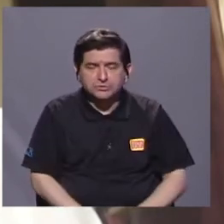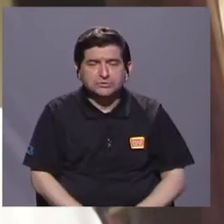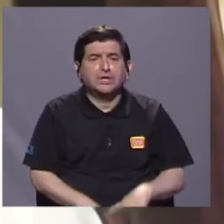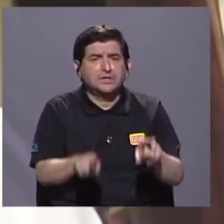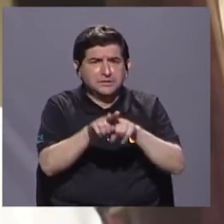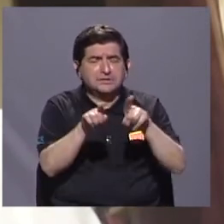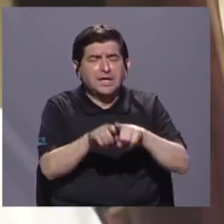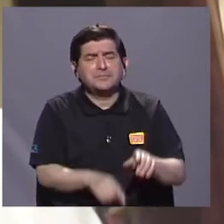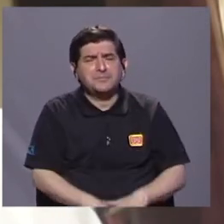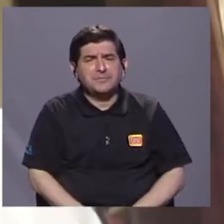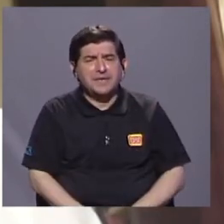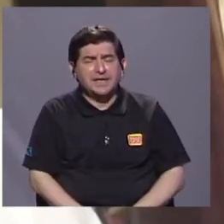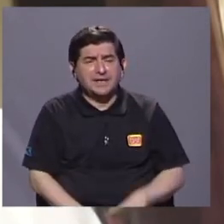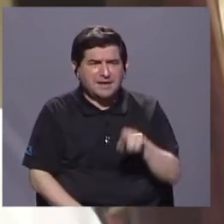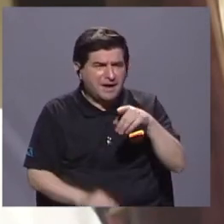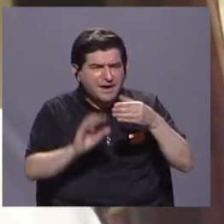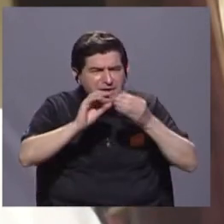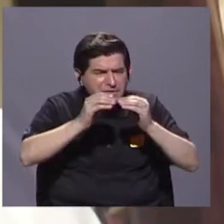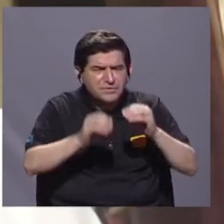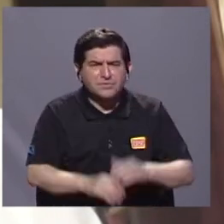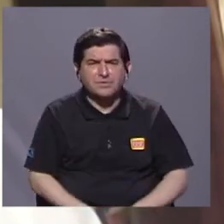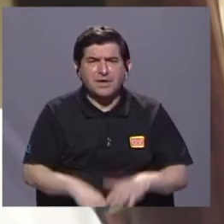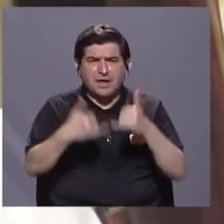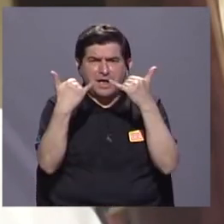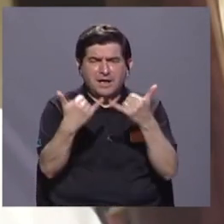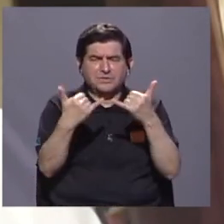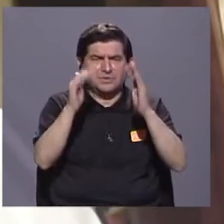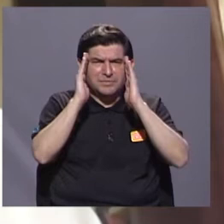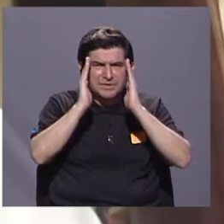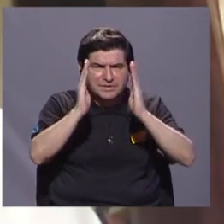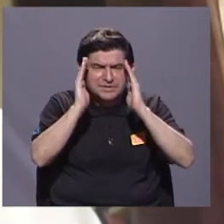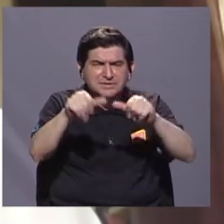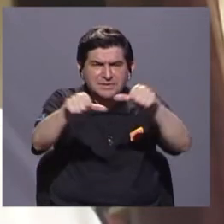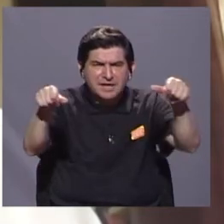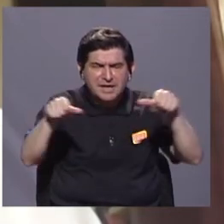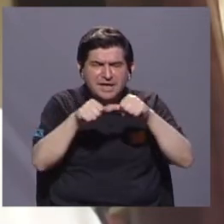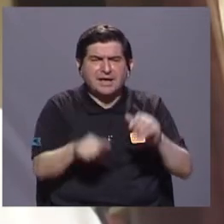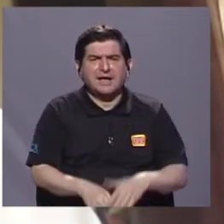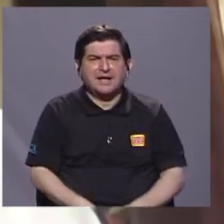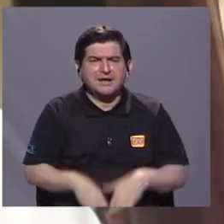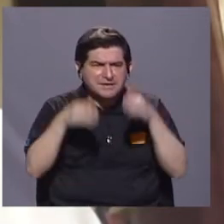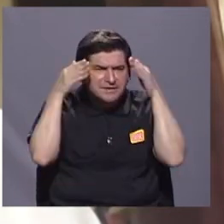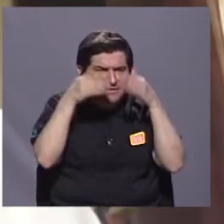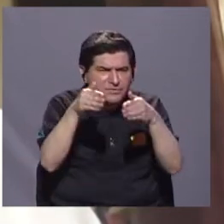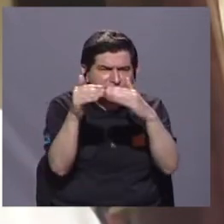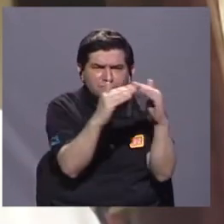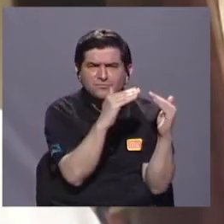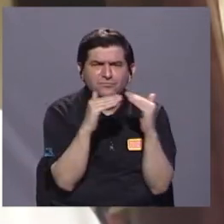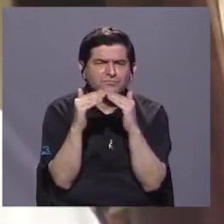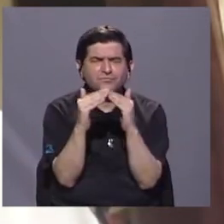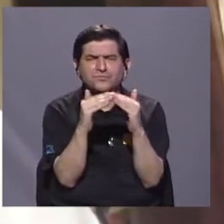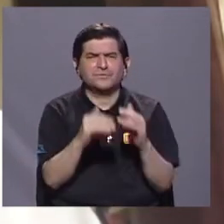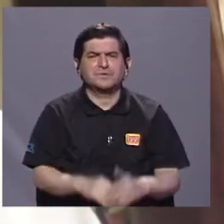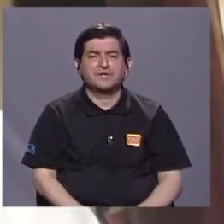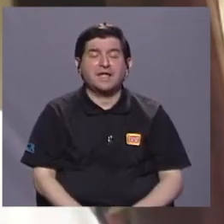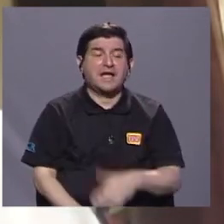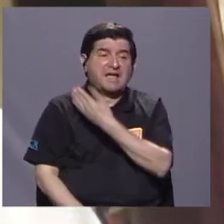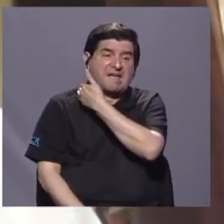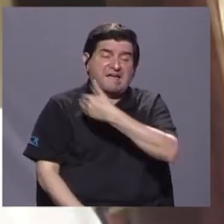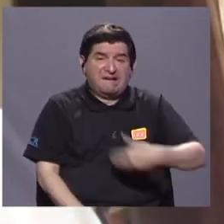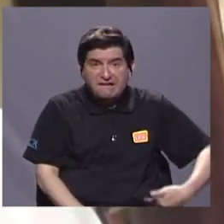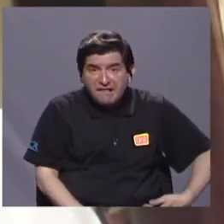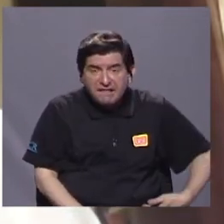aportar y ahorita estamos en un momento en donde estamos focalizados en áreas de concentración poblacional o de alta densidad, llámese